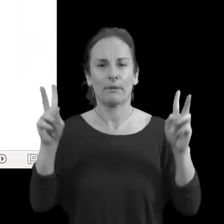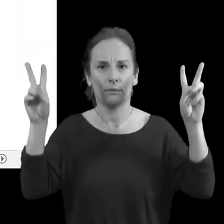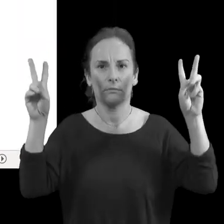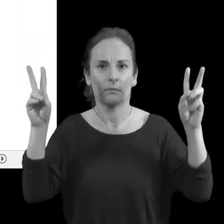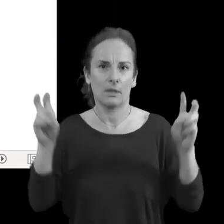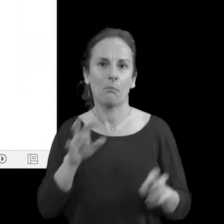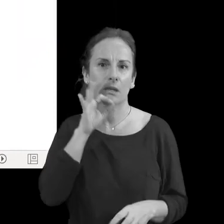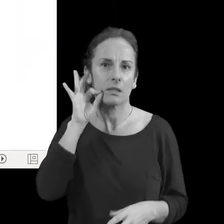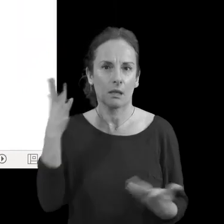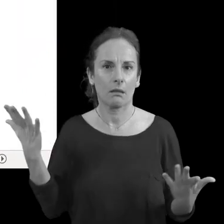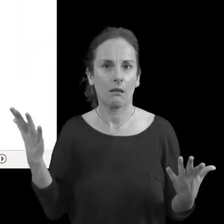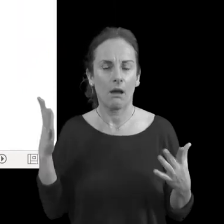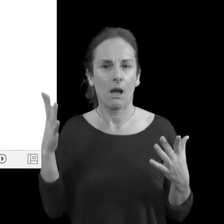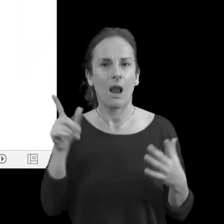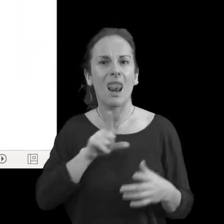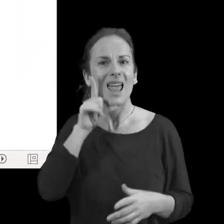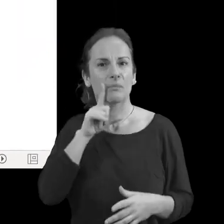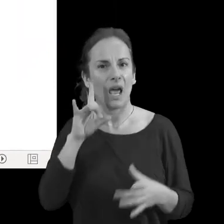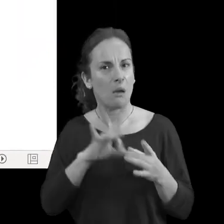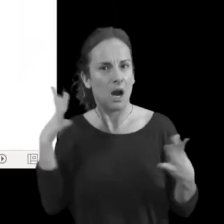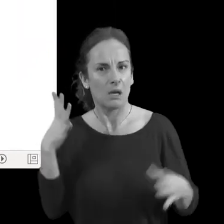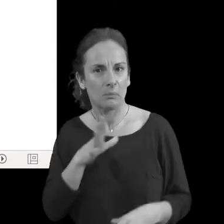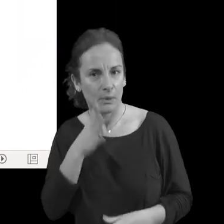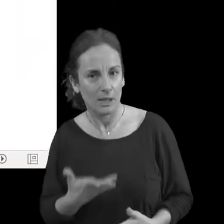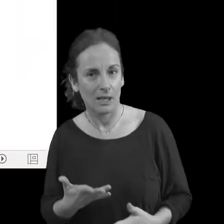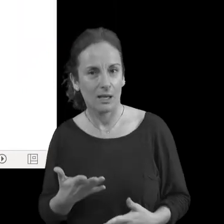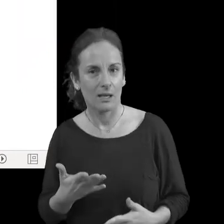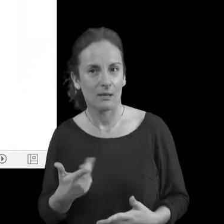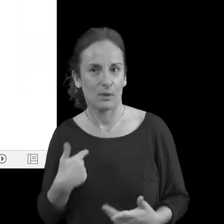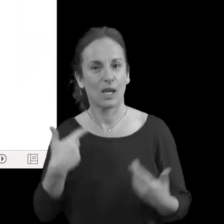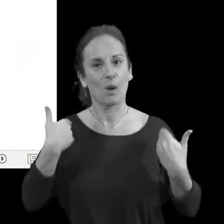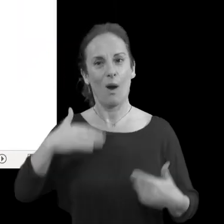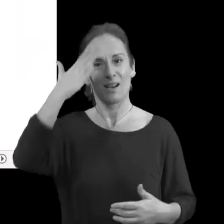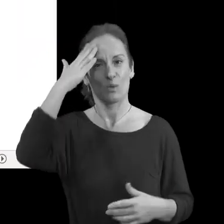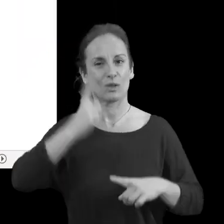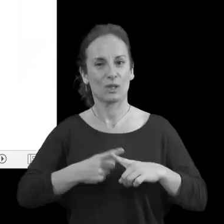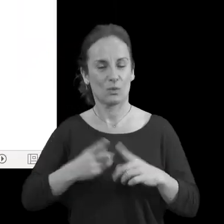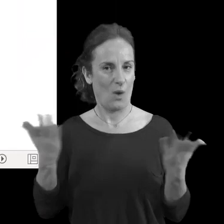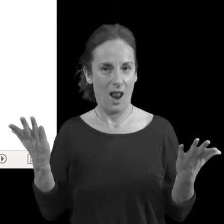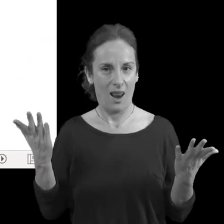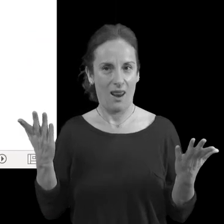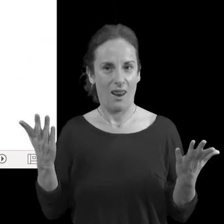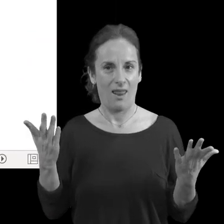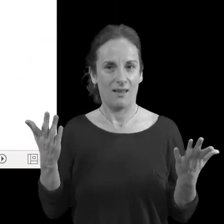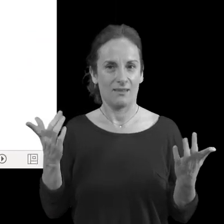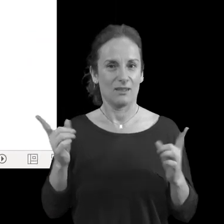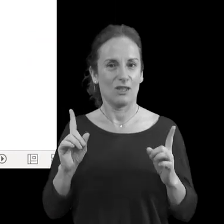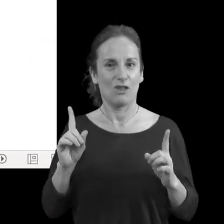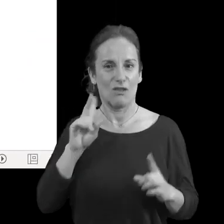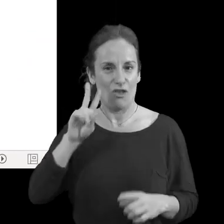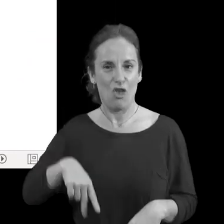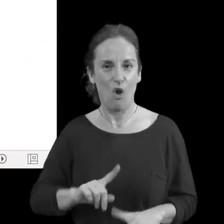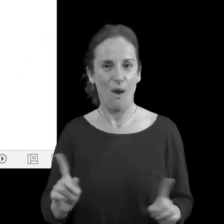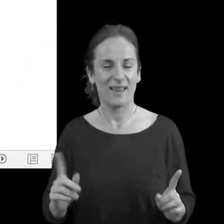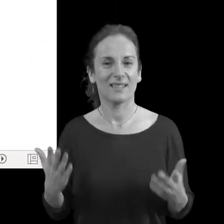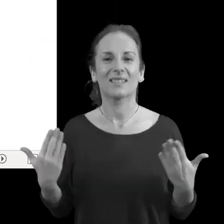Si no somos sujetos sexuales, entonces todo esto no se contempla, ¿no? Fijaos que claro que la probabilidad de contagio es menor en el caso concreto del SIDA, pero no significa